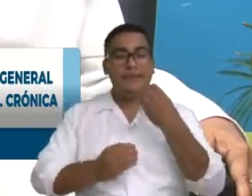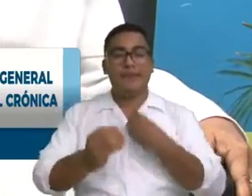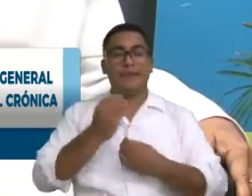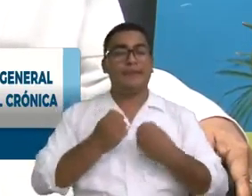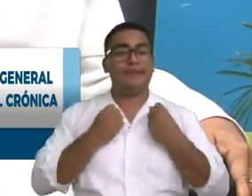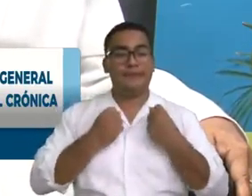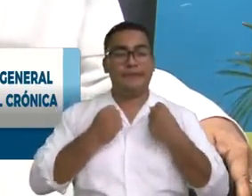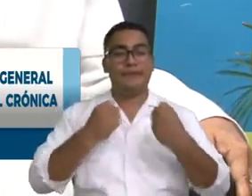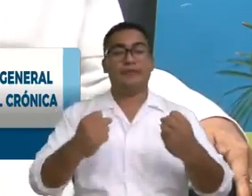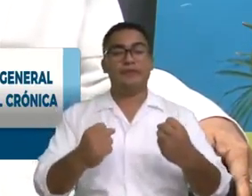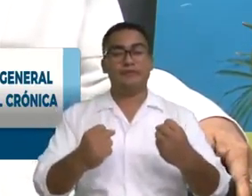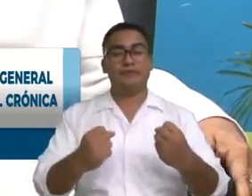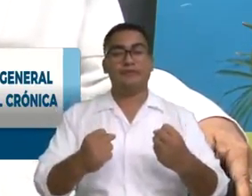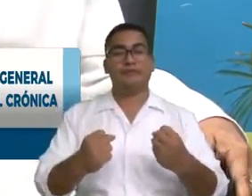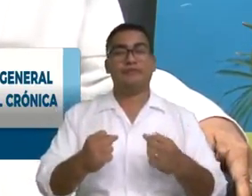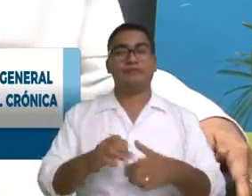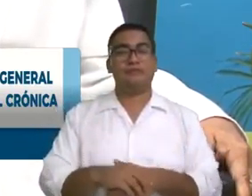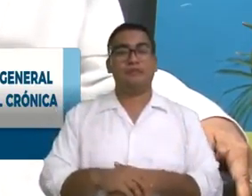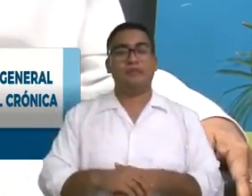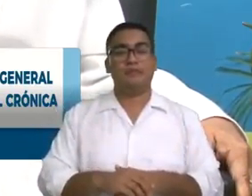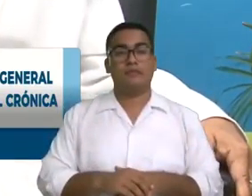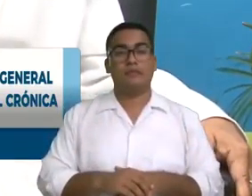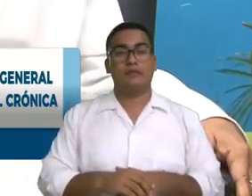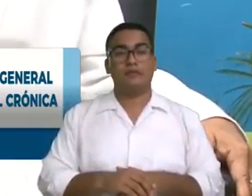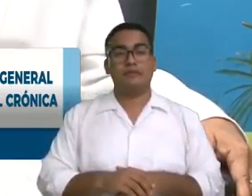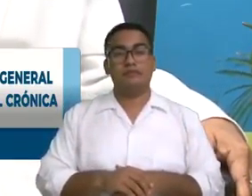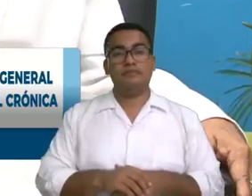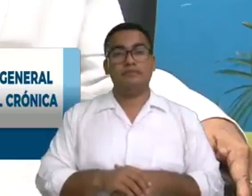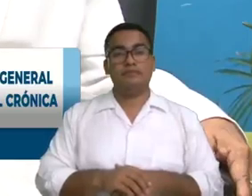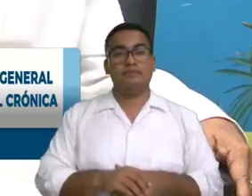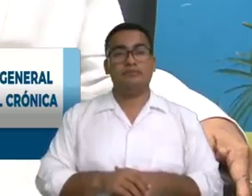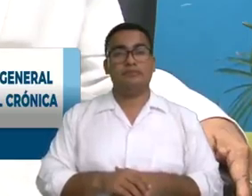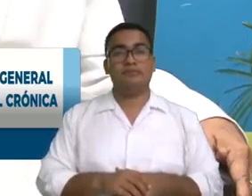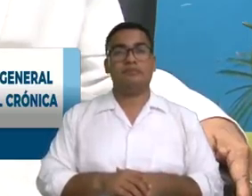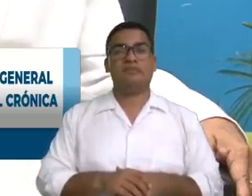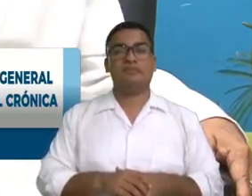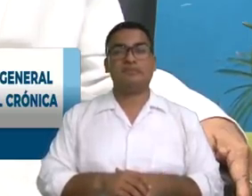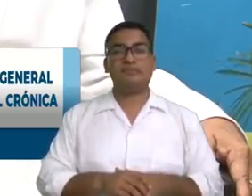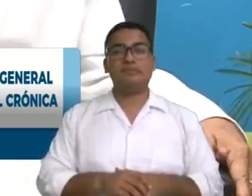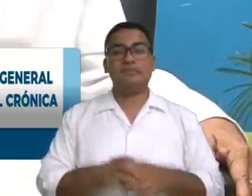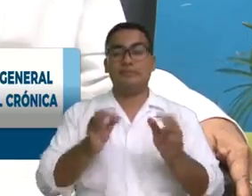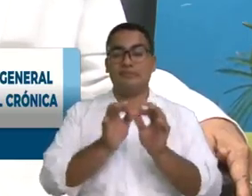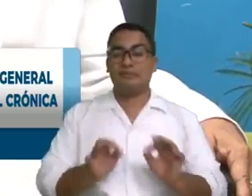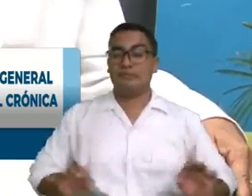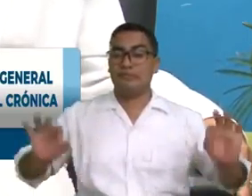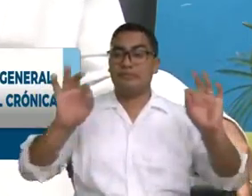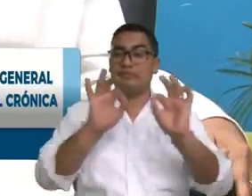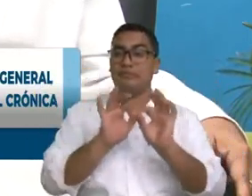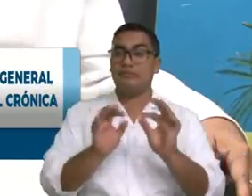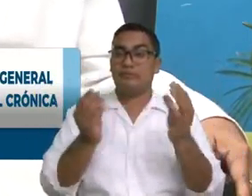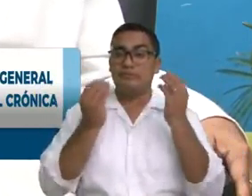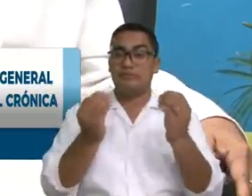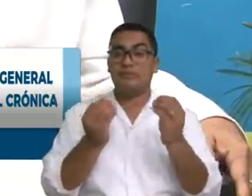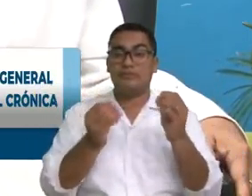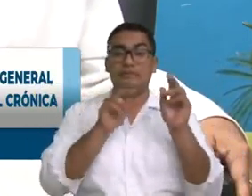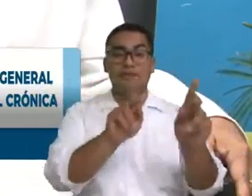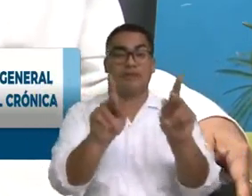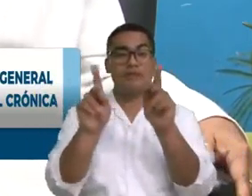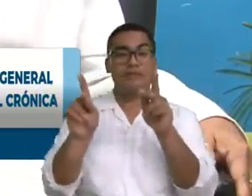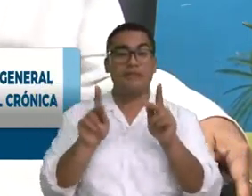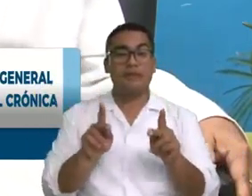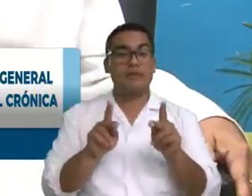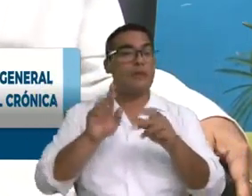energías, todas las calorías gastadas, ¿verdad? Y eso no lo miramos, no lo tomamos en cuenta porque no tenemos esa disciplina, no